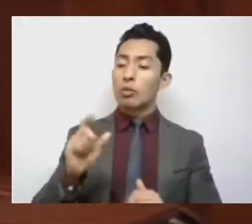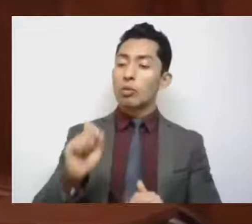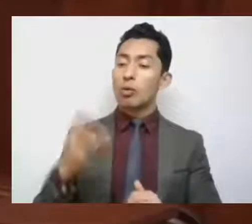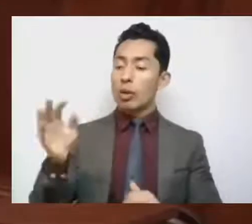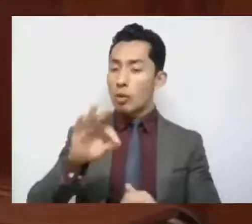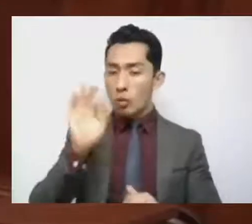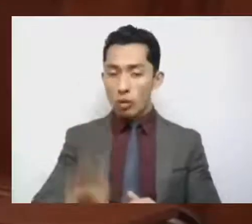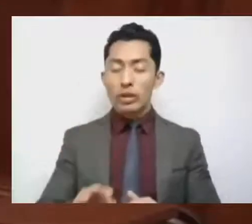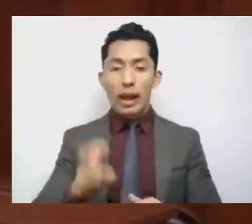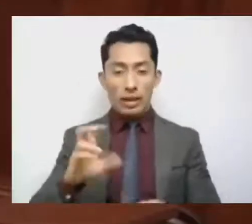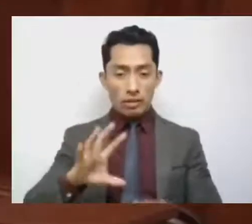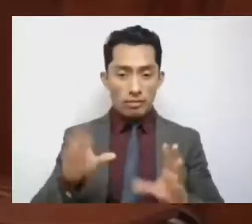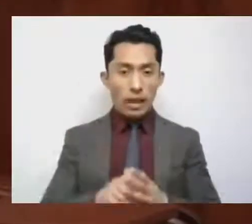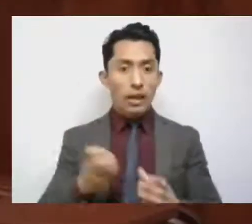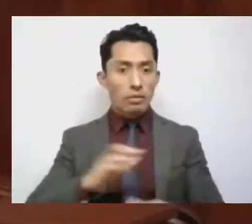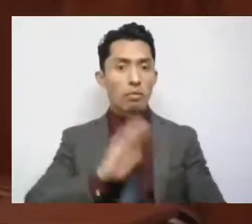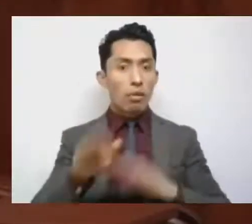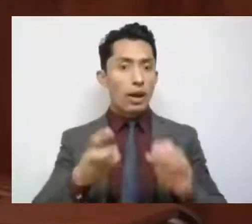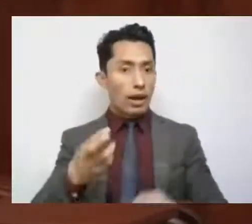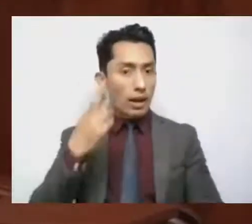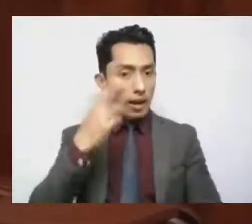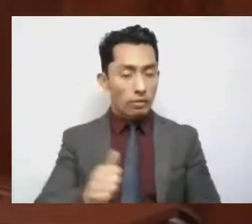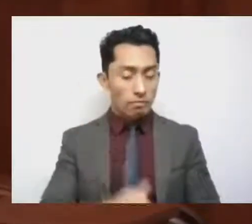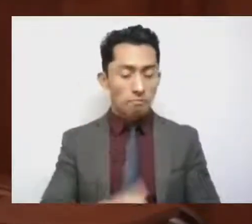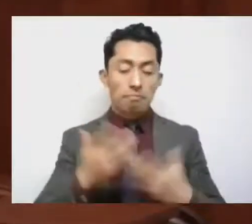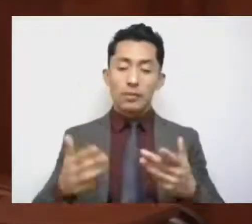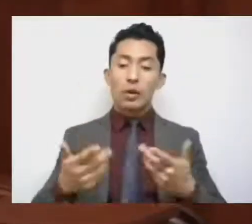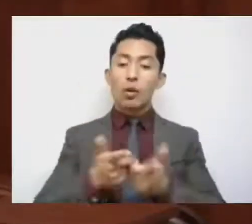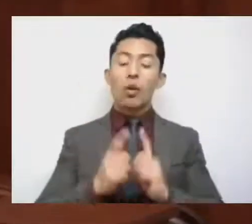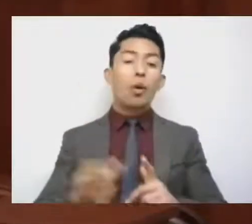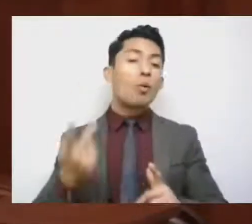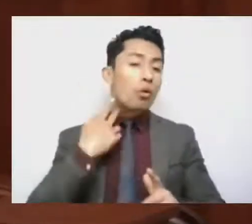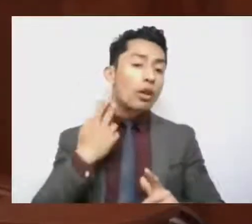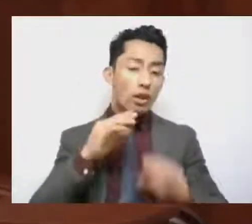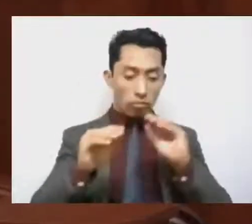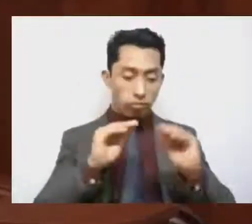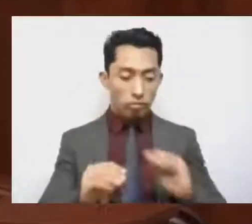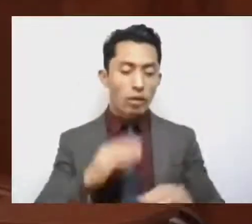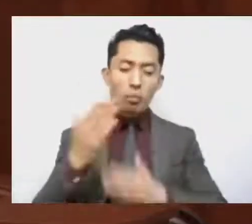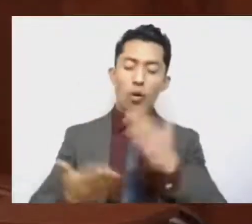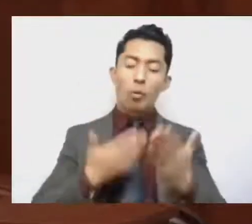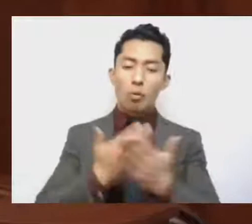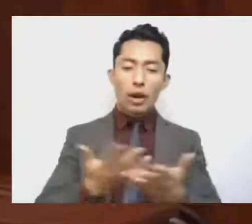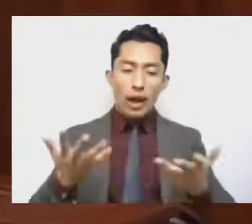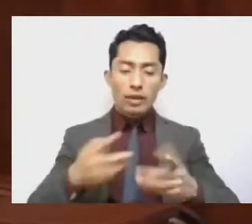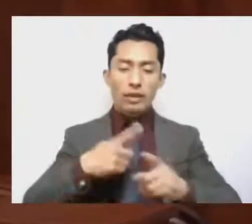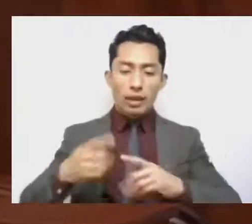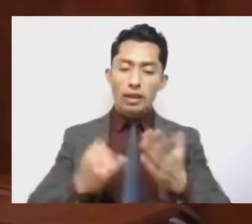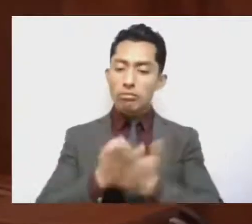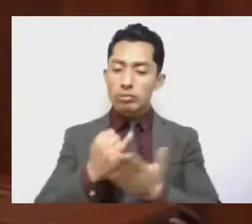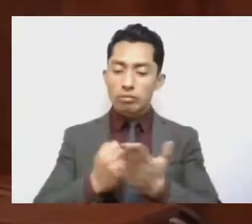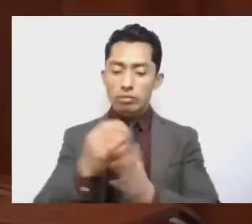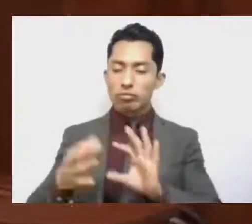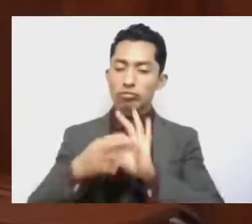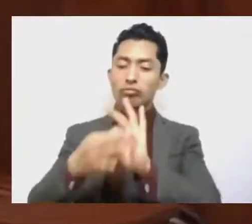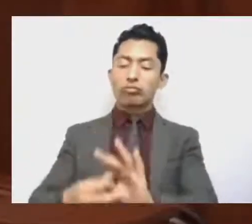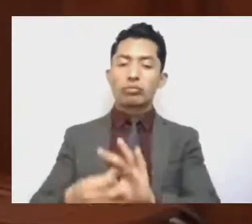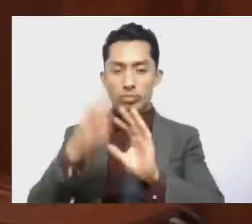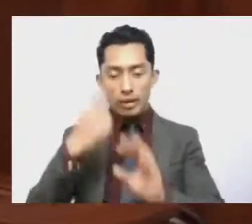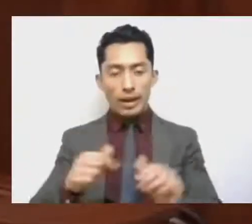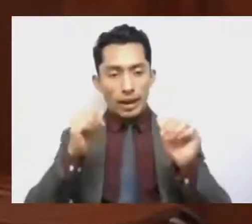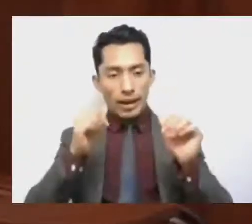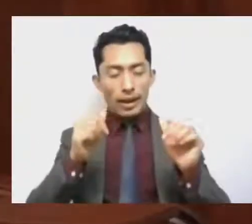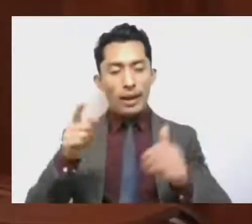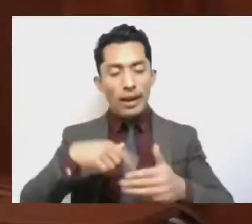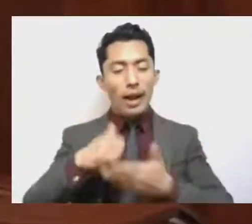72.4% del total. Este trabajo parlamentario propone generar acciones coordinadas en torno a la atención de